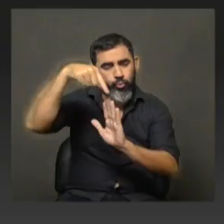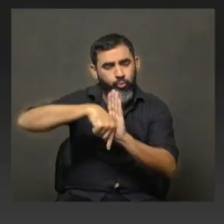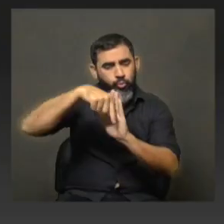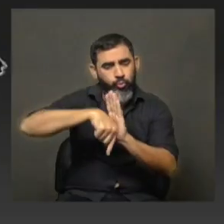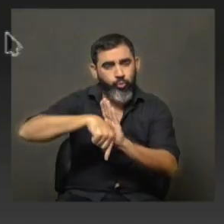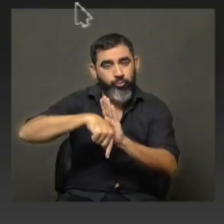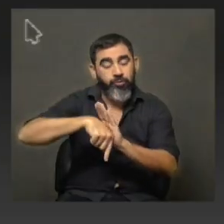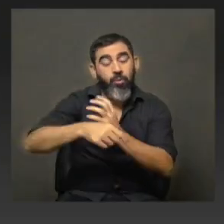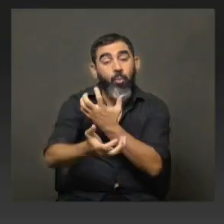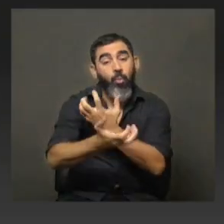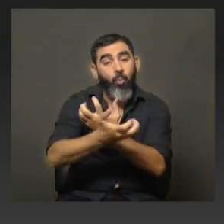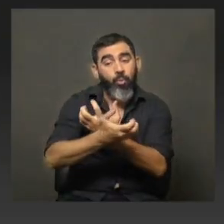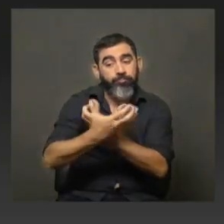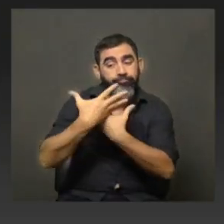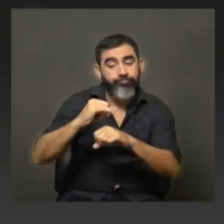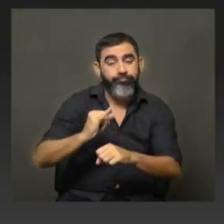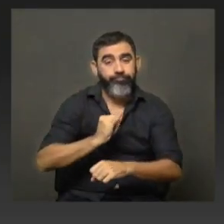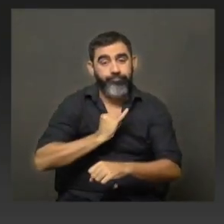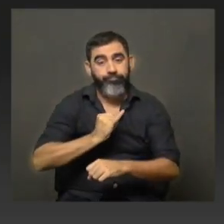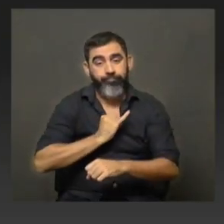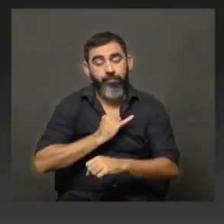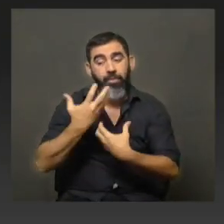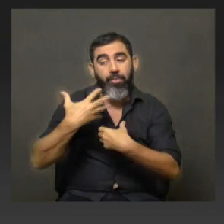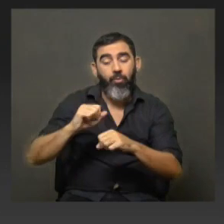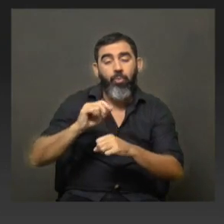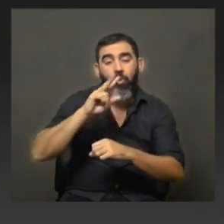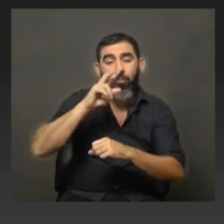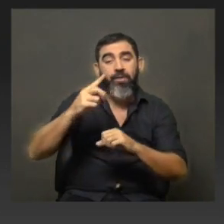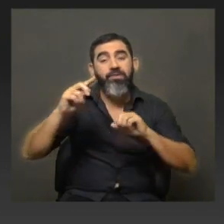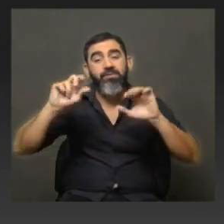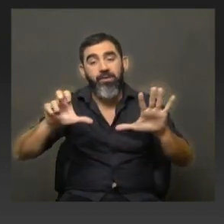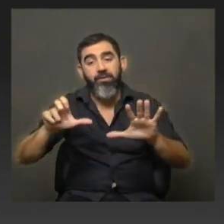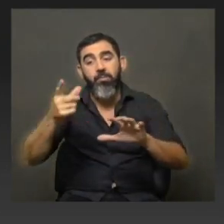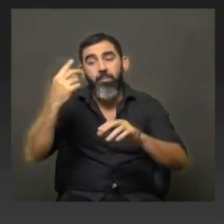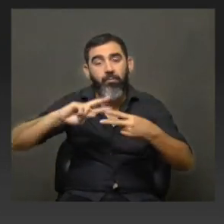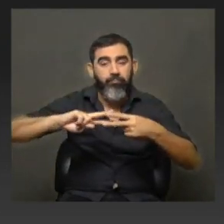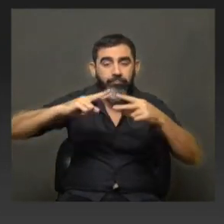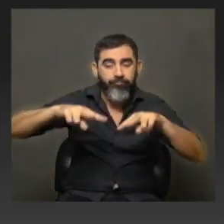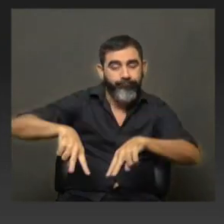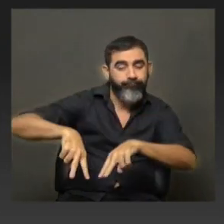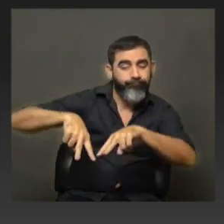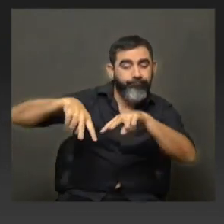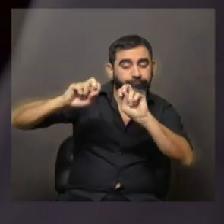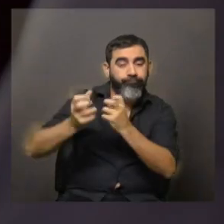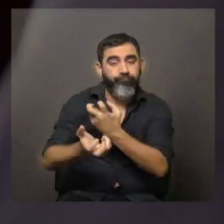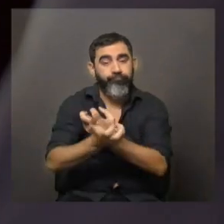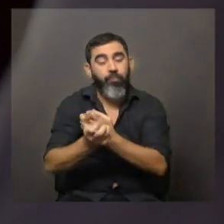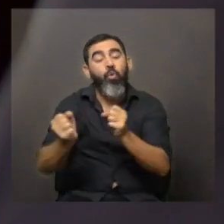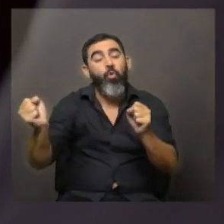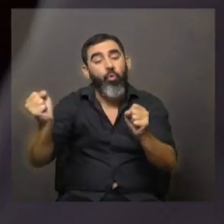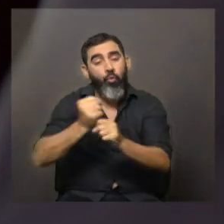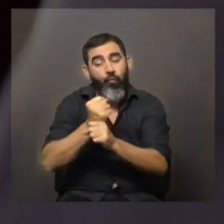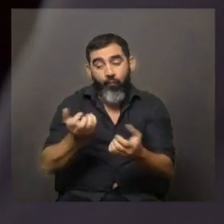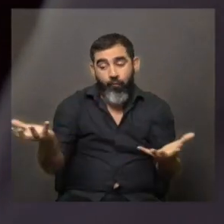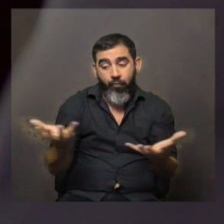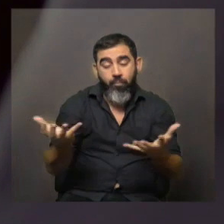El húmero que permitió la identificación fue encontrado en 2016, pero el análisis detallado de los fósiles confirmó recientemente